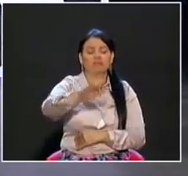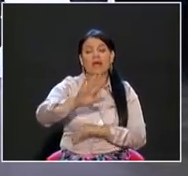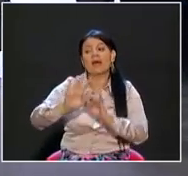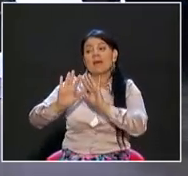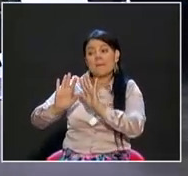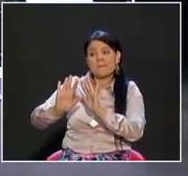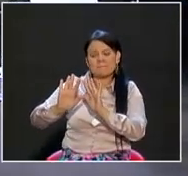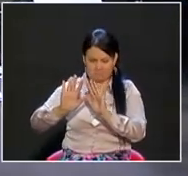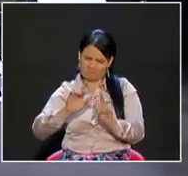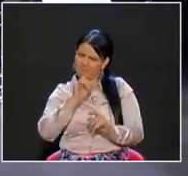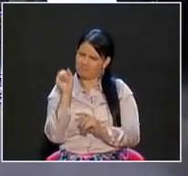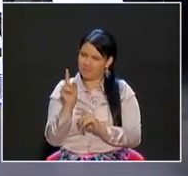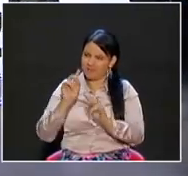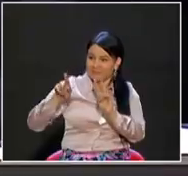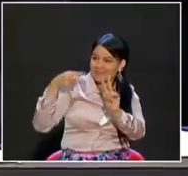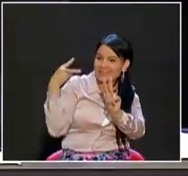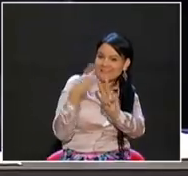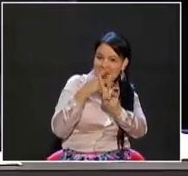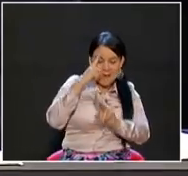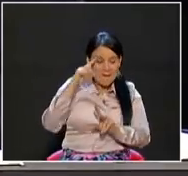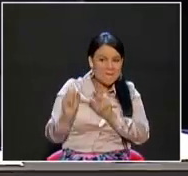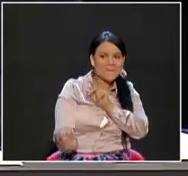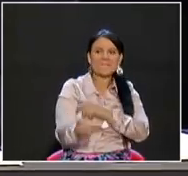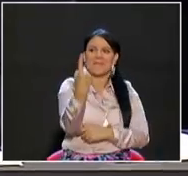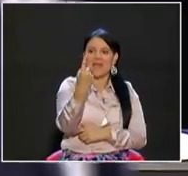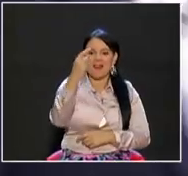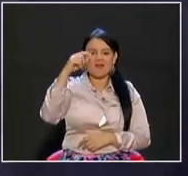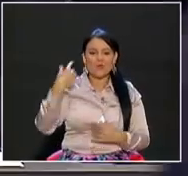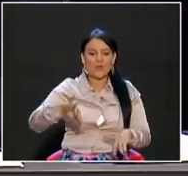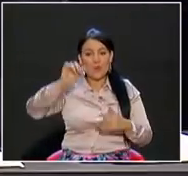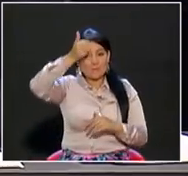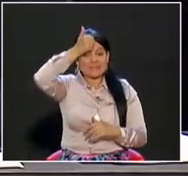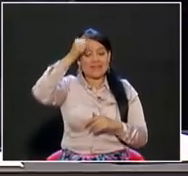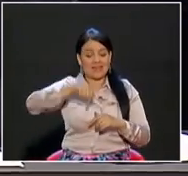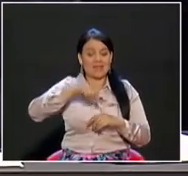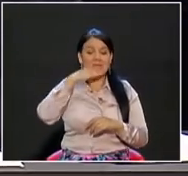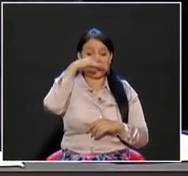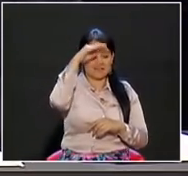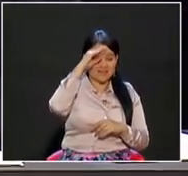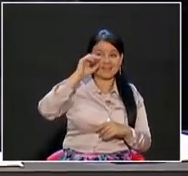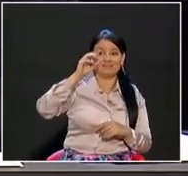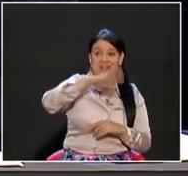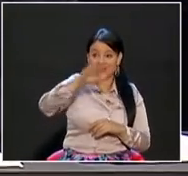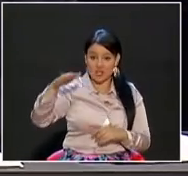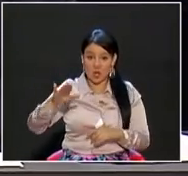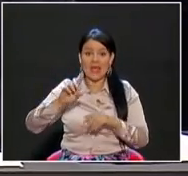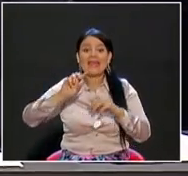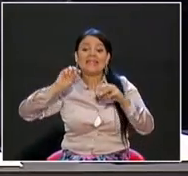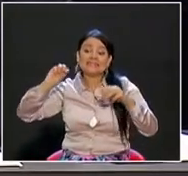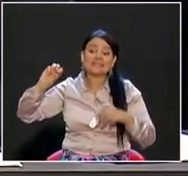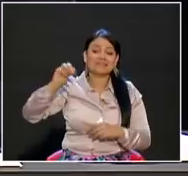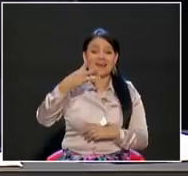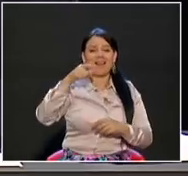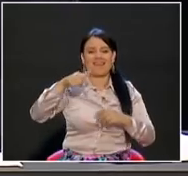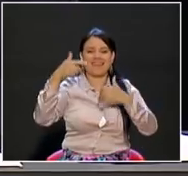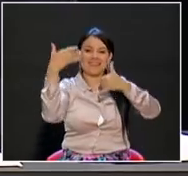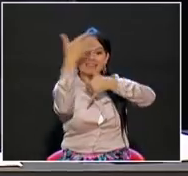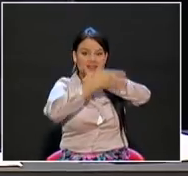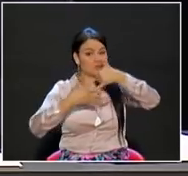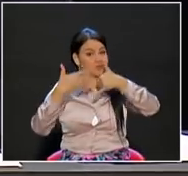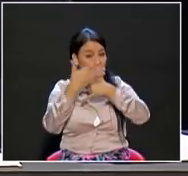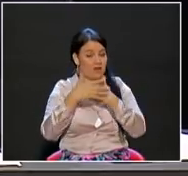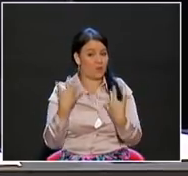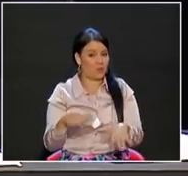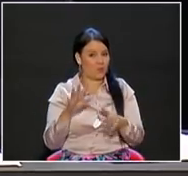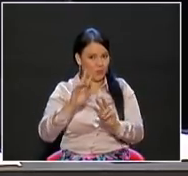seguimos de tendencia vamos de primera tendencia en medellín en antioquia y tercera tendencia nacional recuerden ustedes el hashtag es